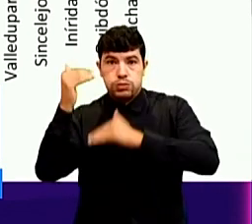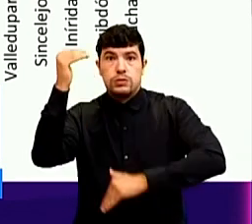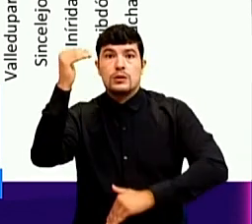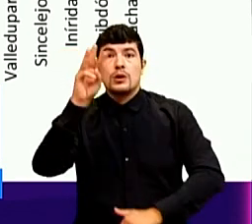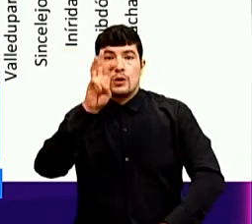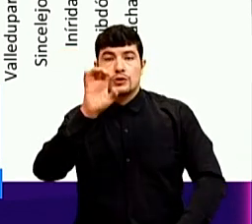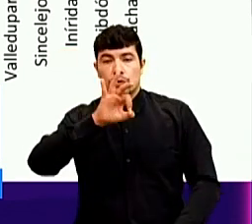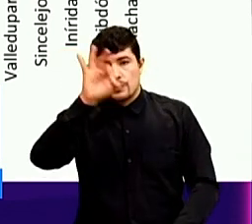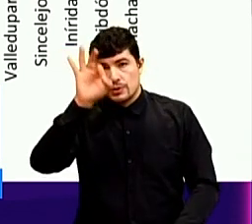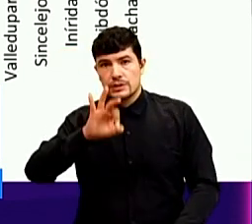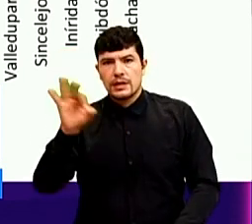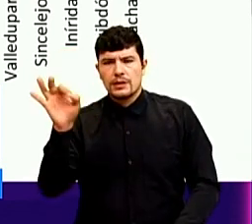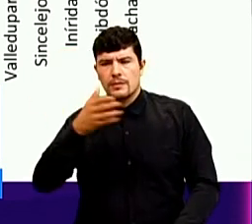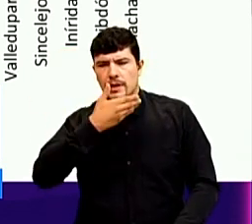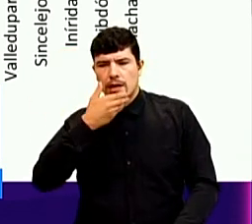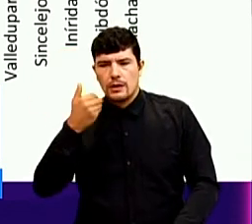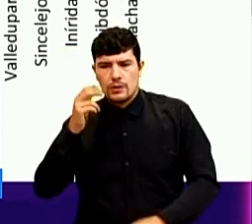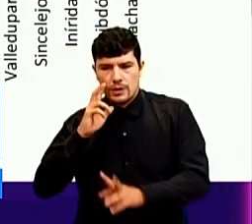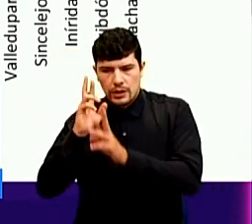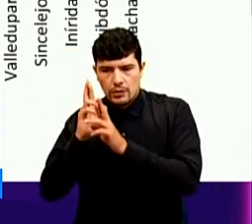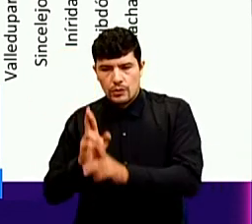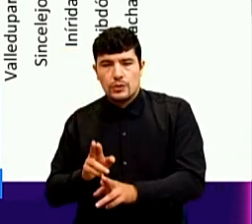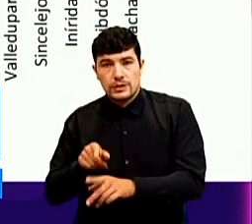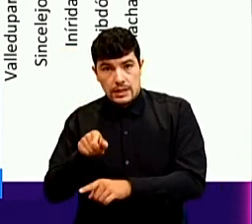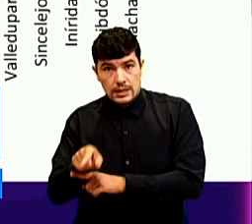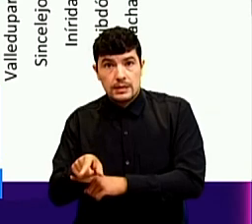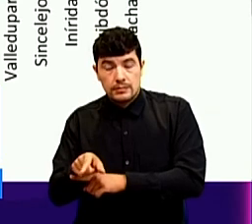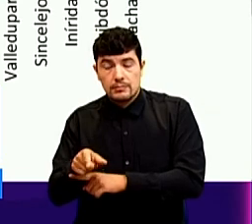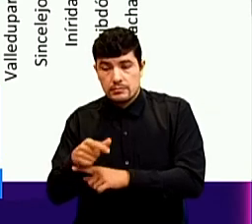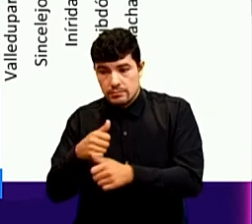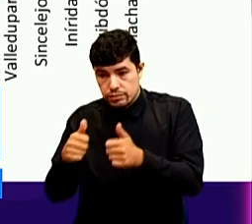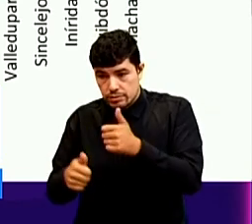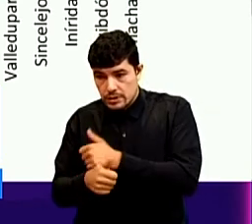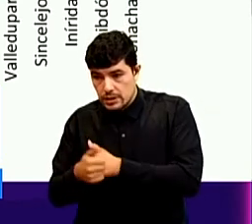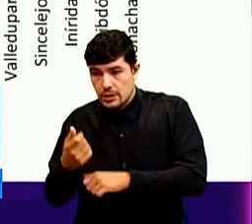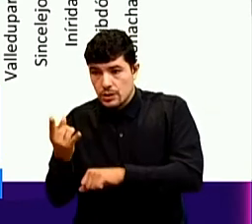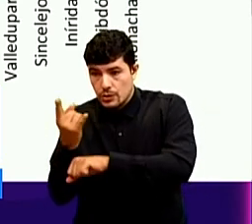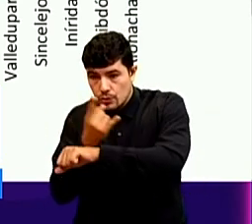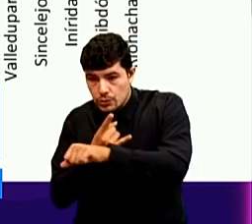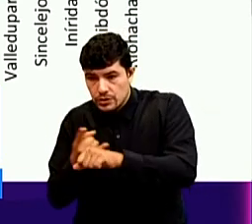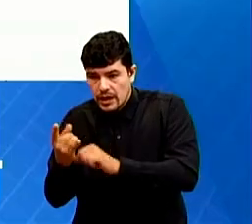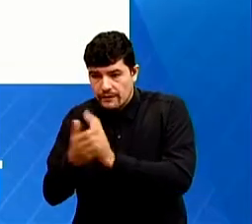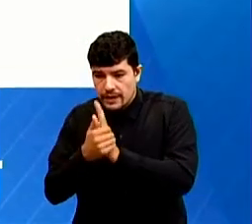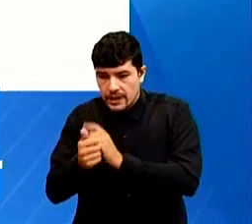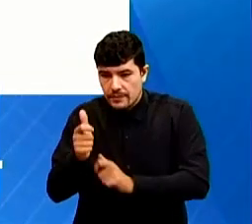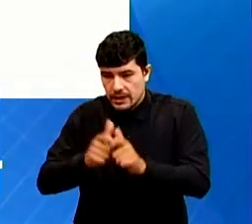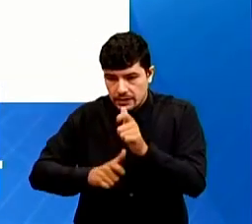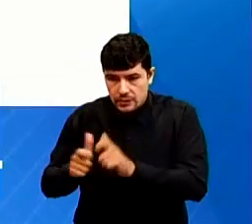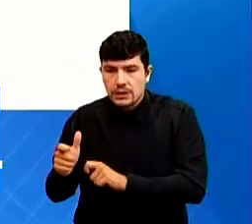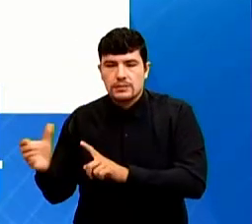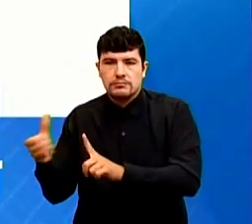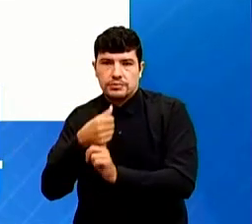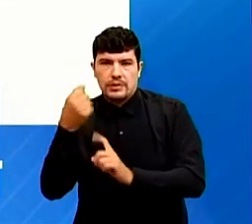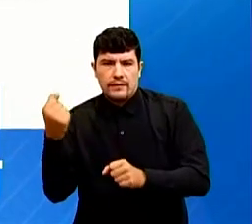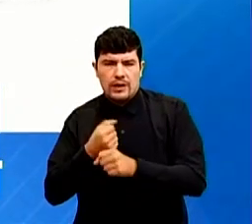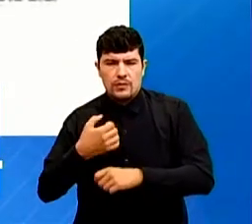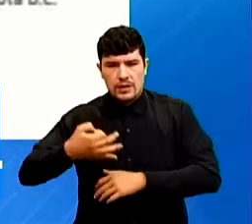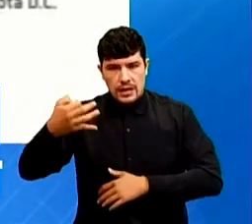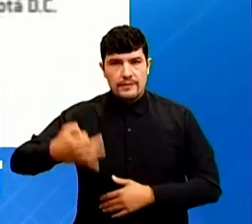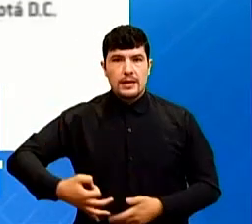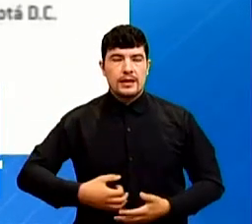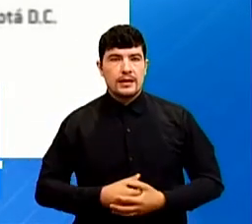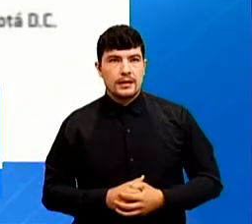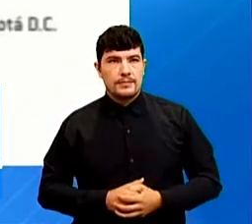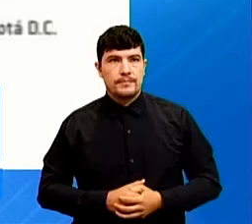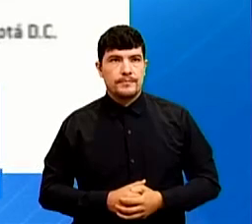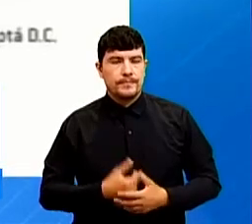posiciones destacándose por su sólido desempeño en el subil de utilización del talento Por otra parte el estudio indicó Cuáles